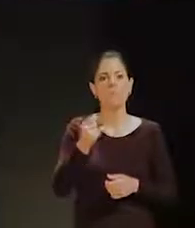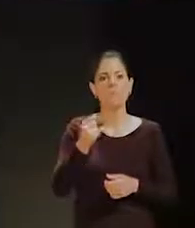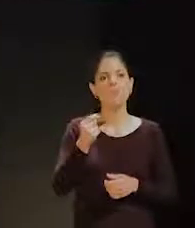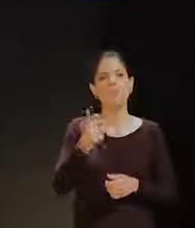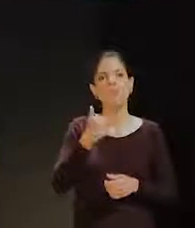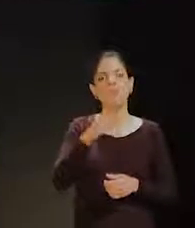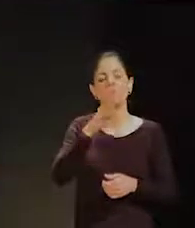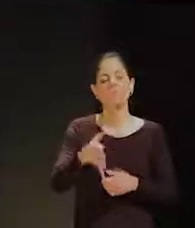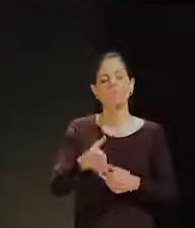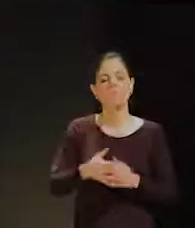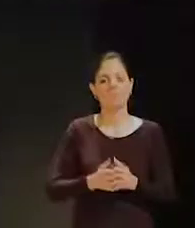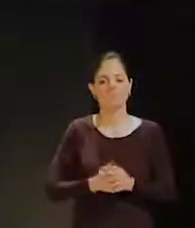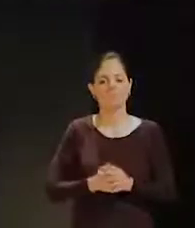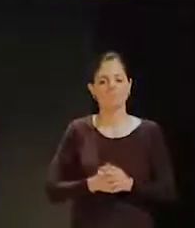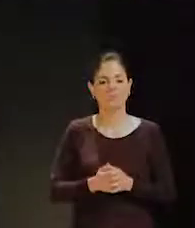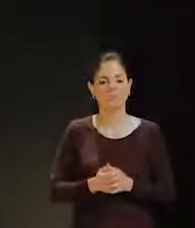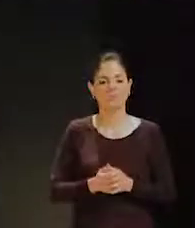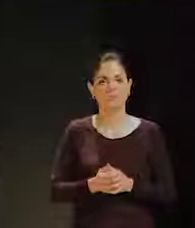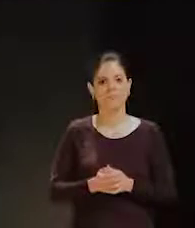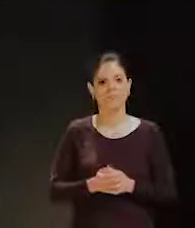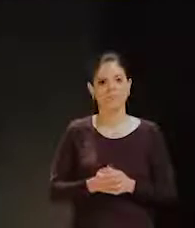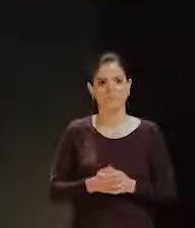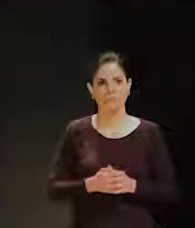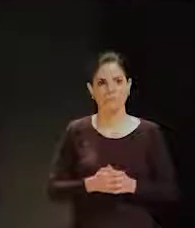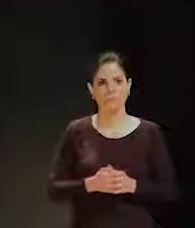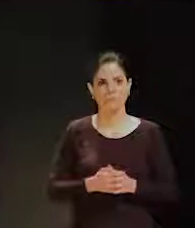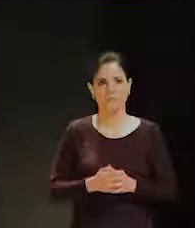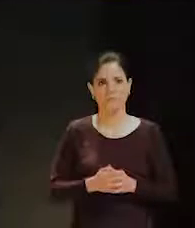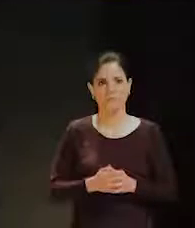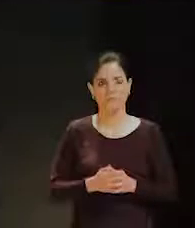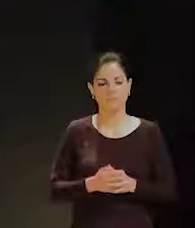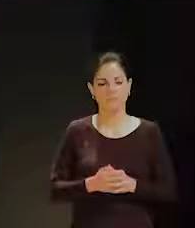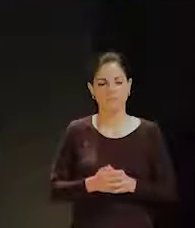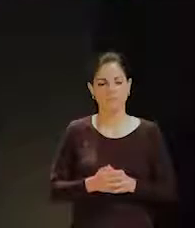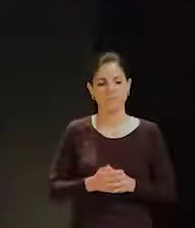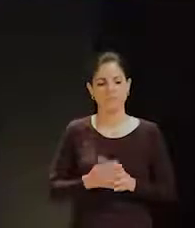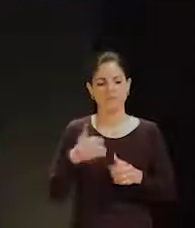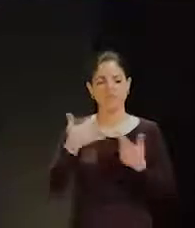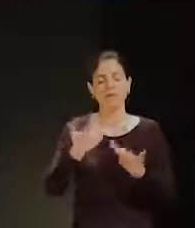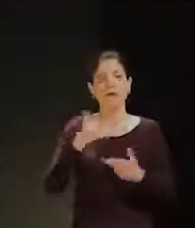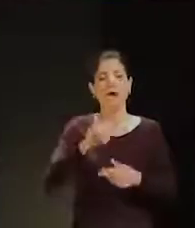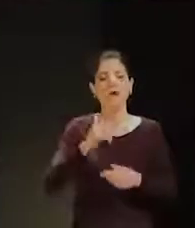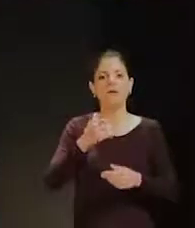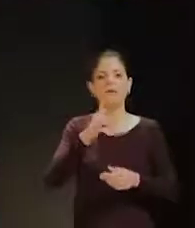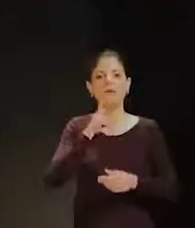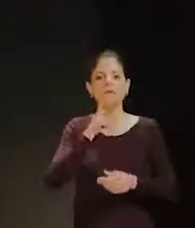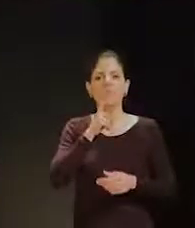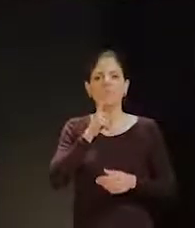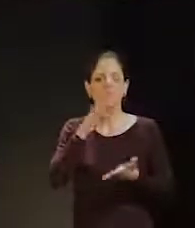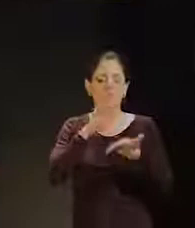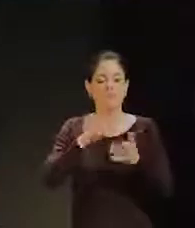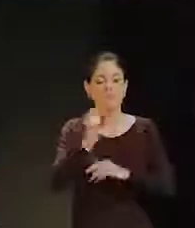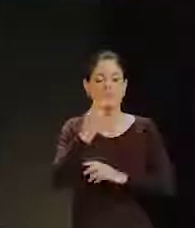bien, porque llevamos solo 3 añitos aquí. Entonces, eso es otra